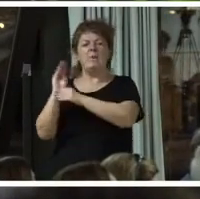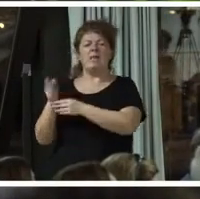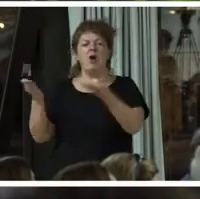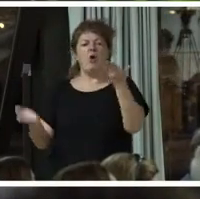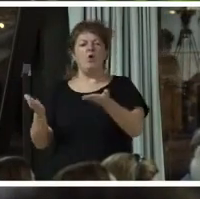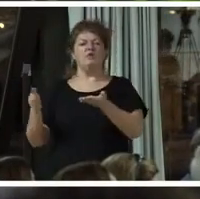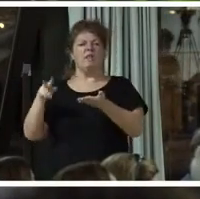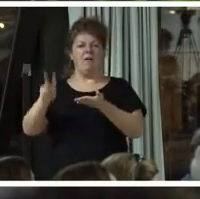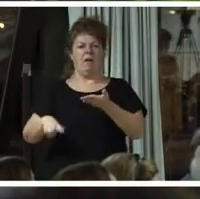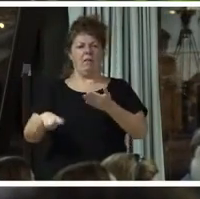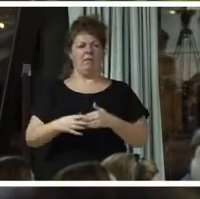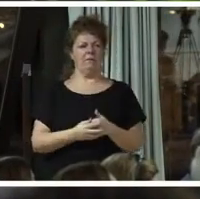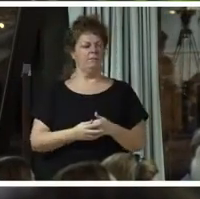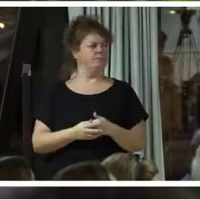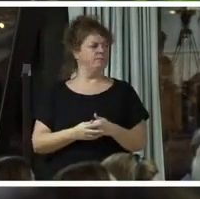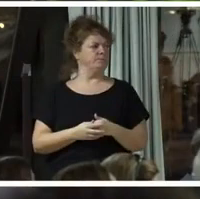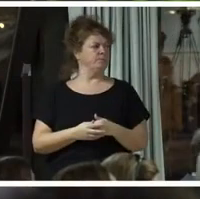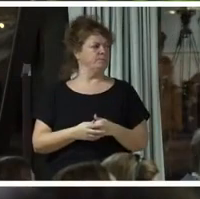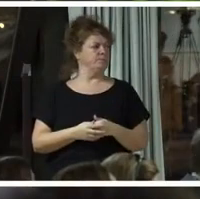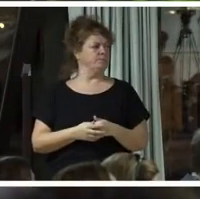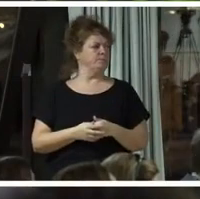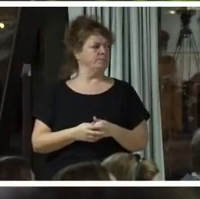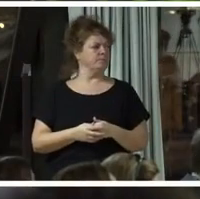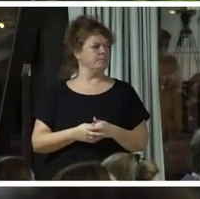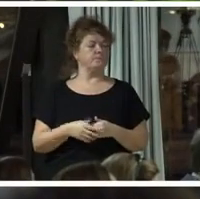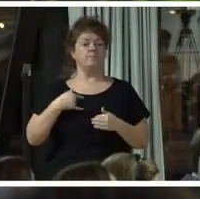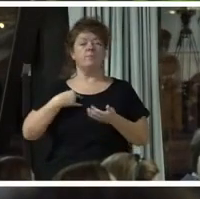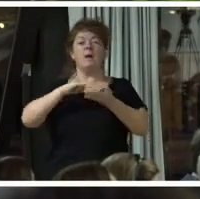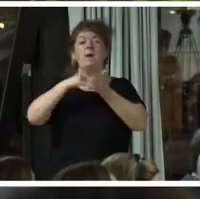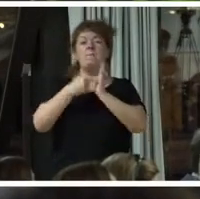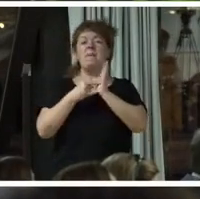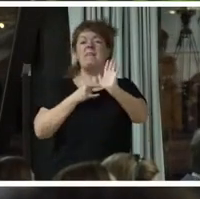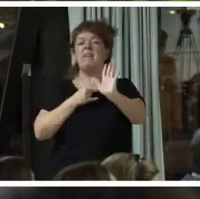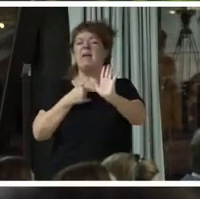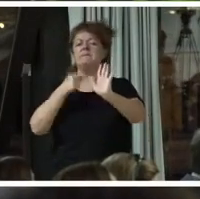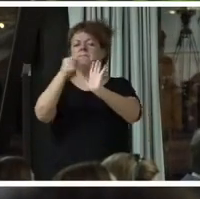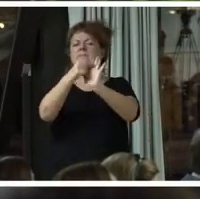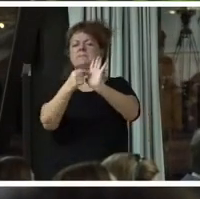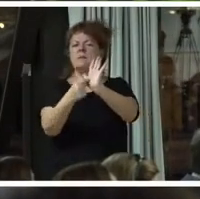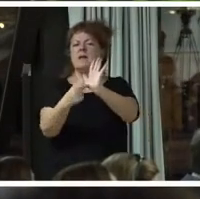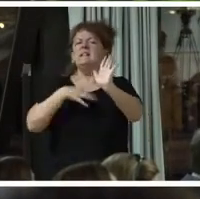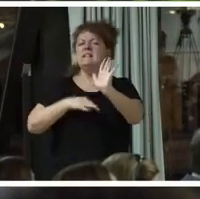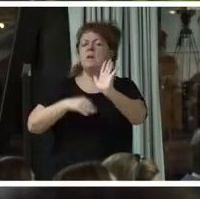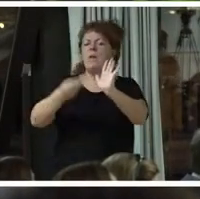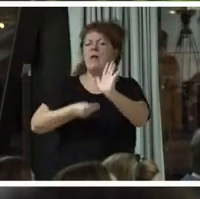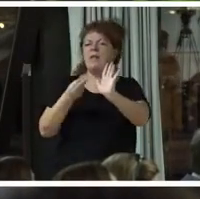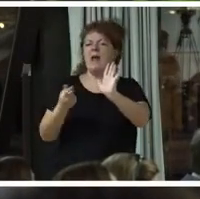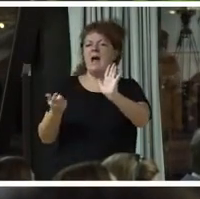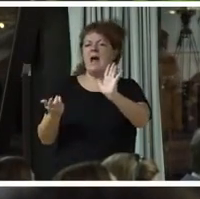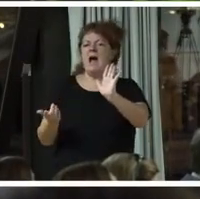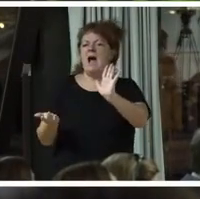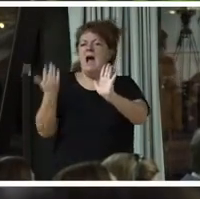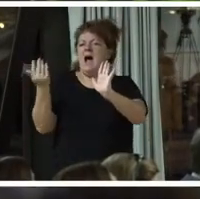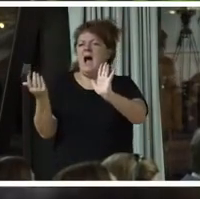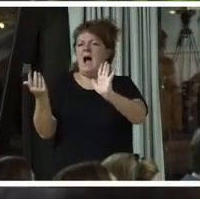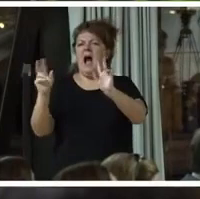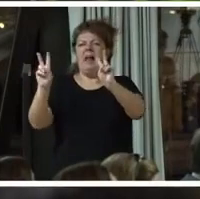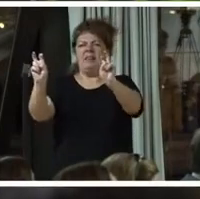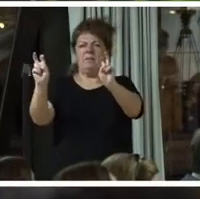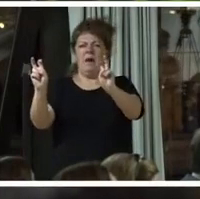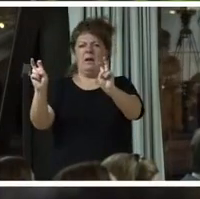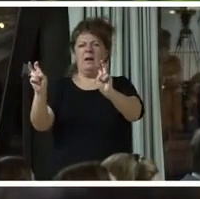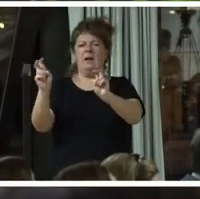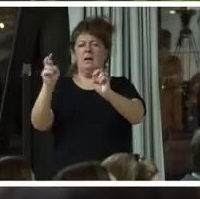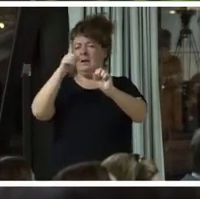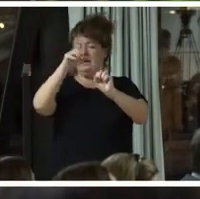justicia y verdad dicho esto sobre medidas concretas se podría activar como se hizo en